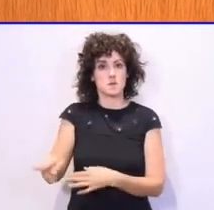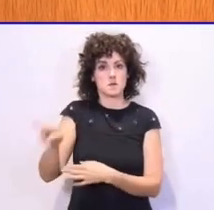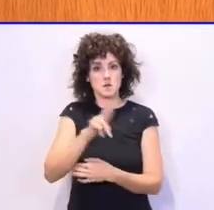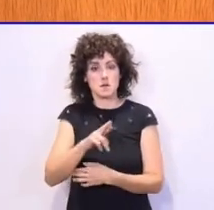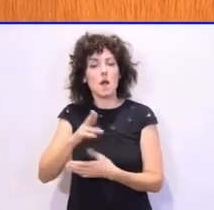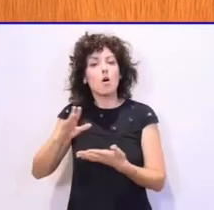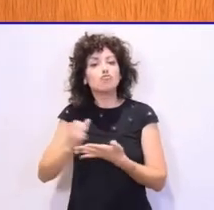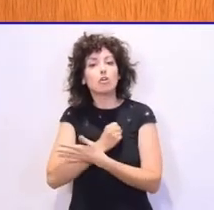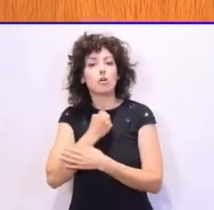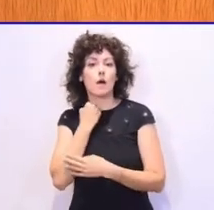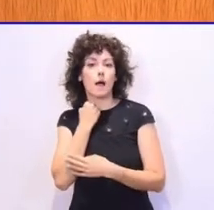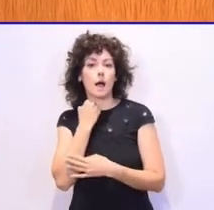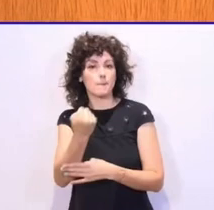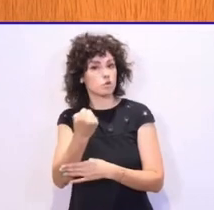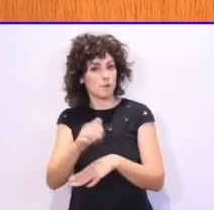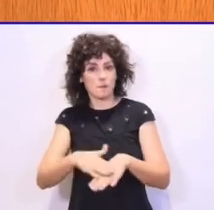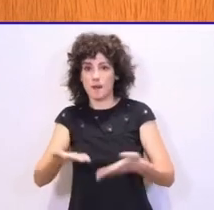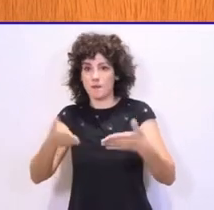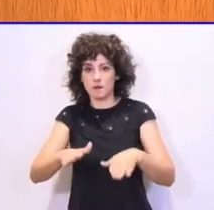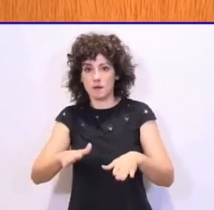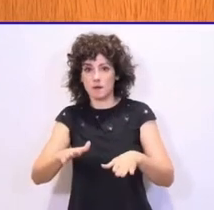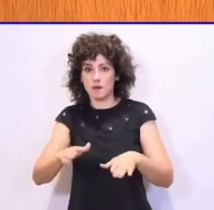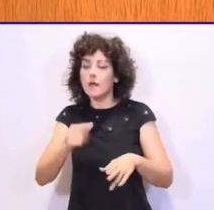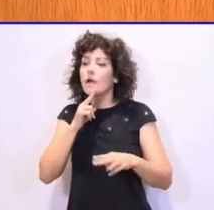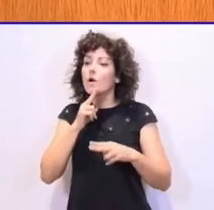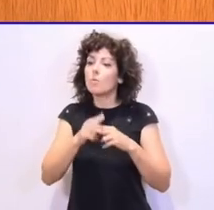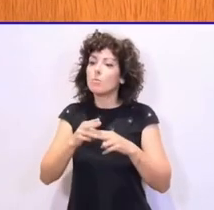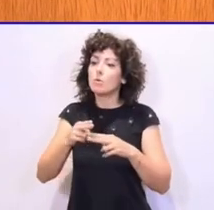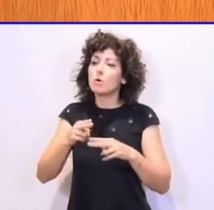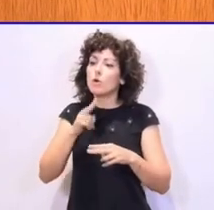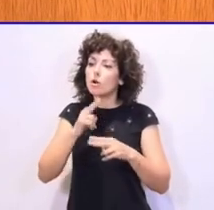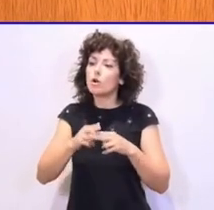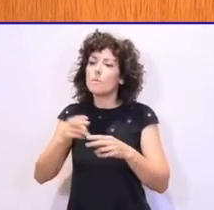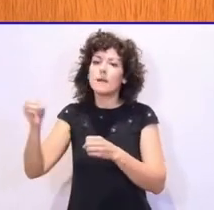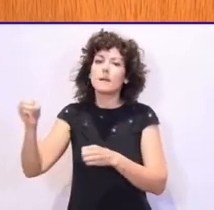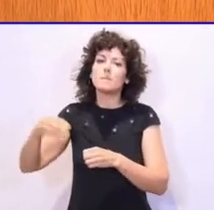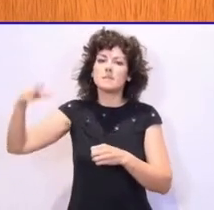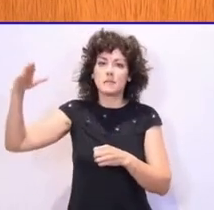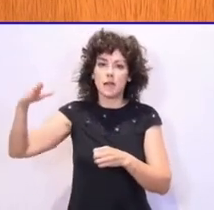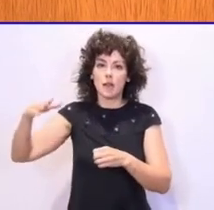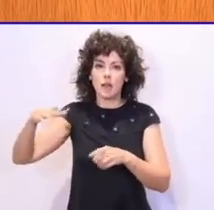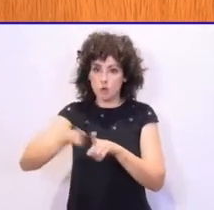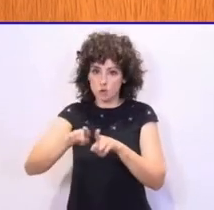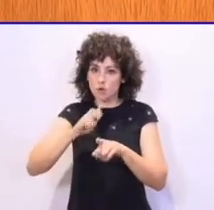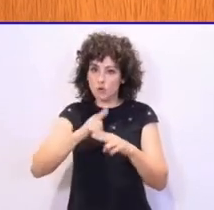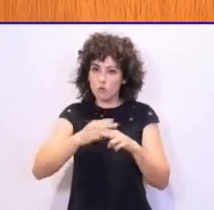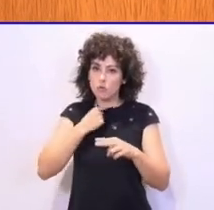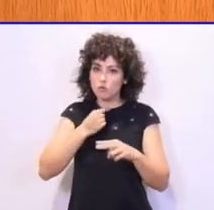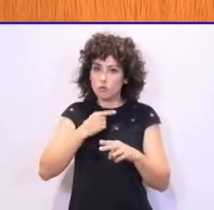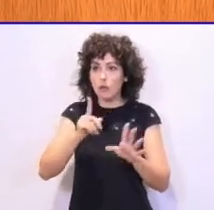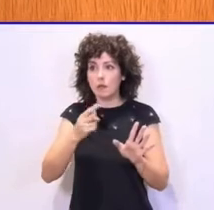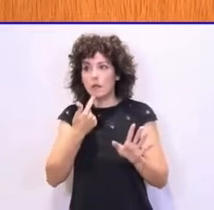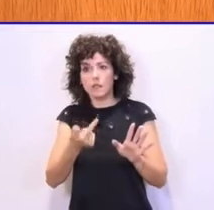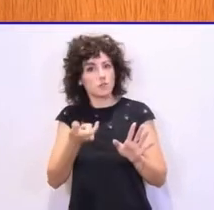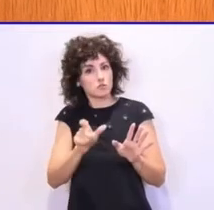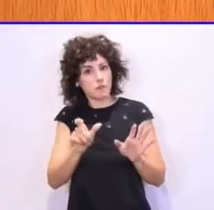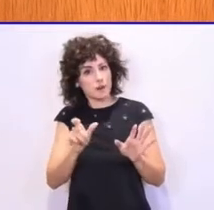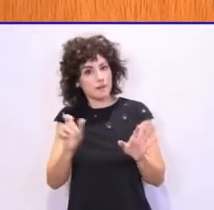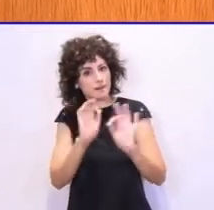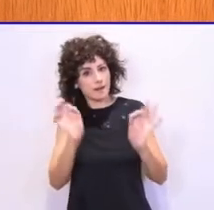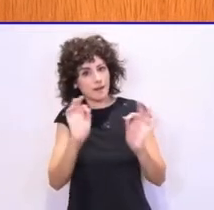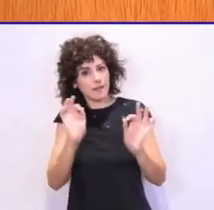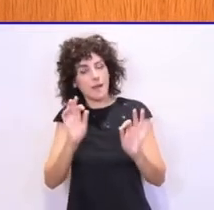todo el apoyo para frenar ese le gusta llamarlo misil verdad señor capellán ese misil hoy no lo ha citado en ningún momento Parece ser